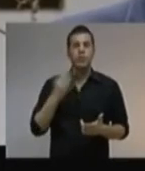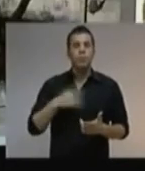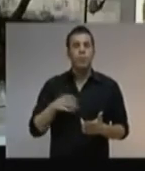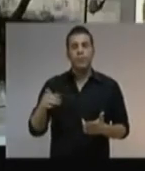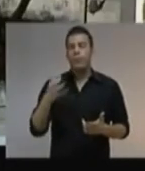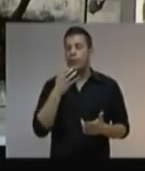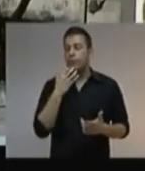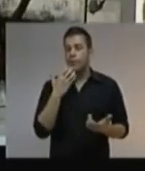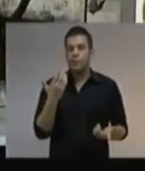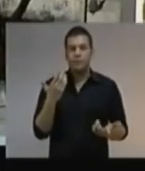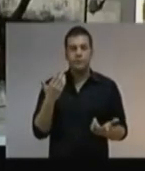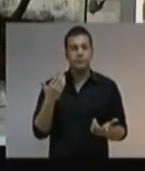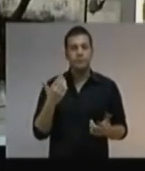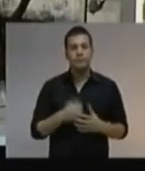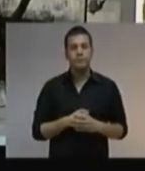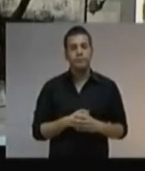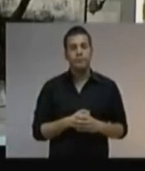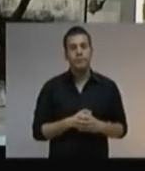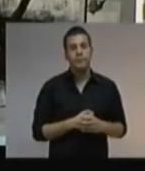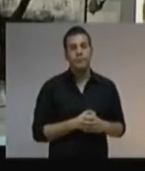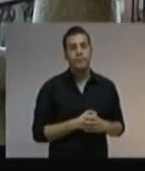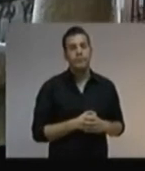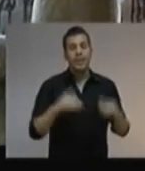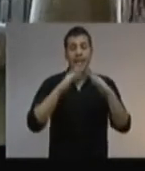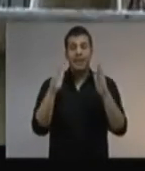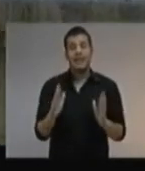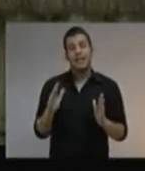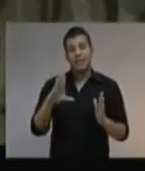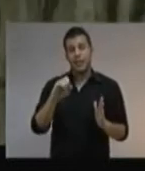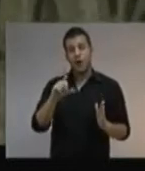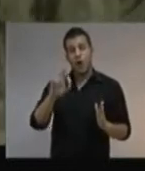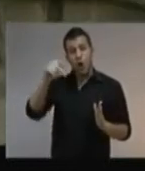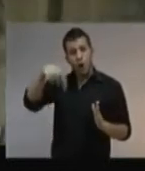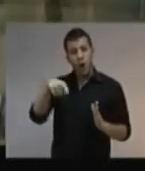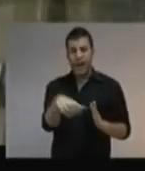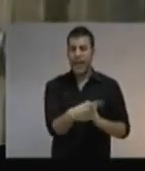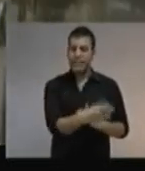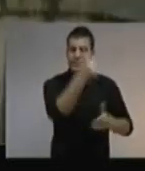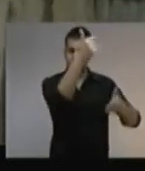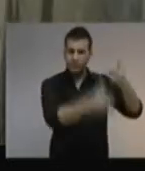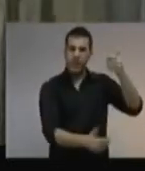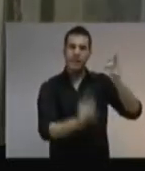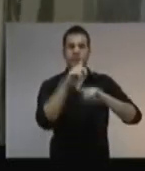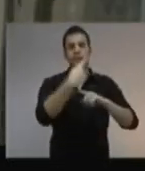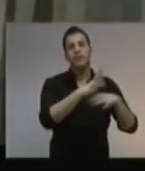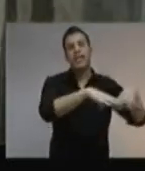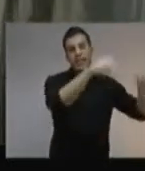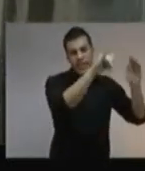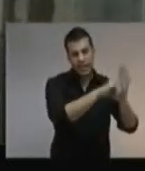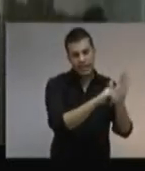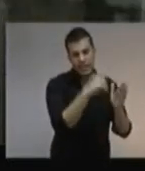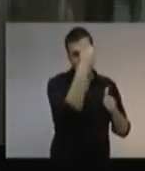reúne pues, a la casa, la fachada meridional de la Casa de Colón, el respaldo de la catedral